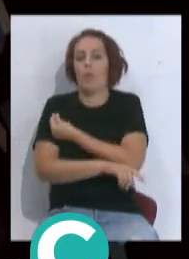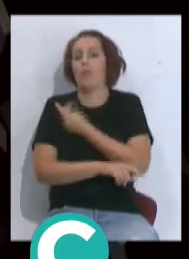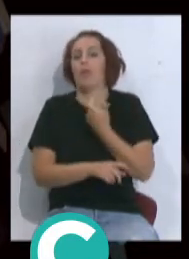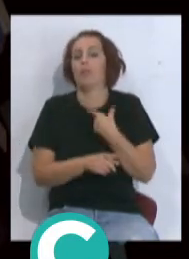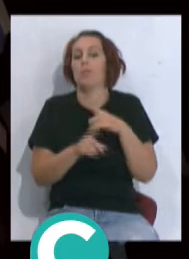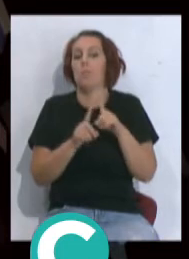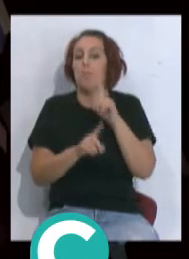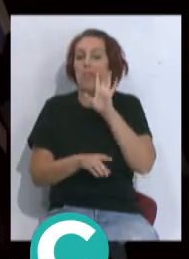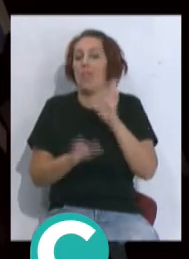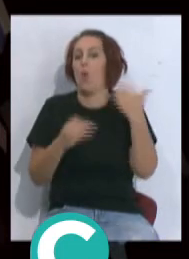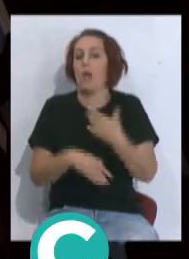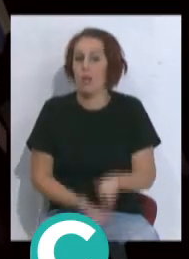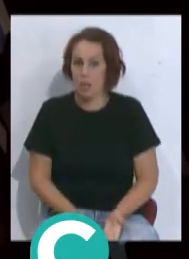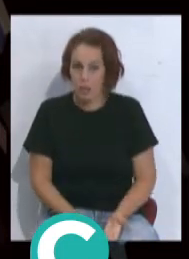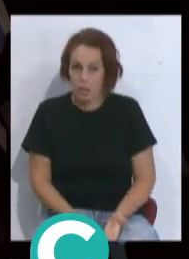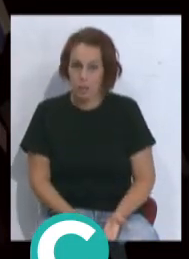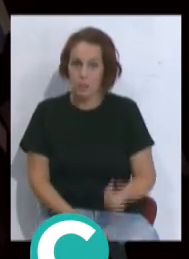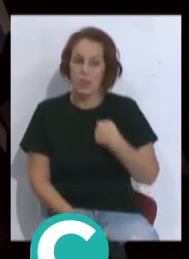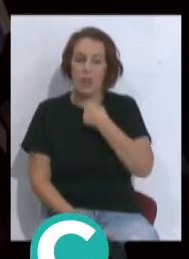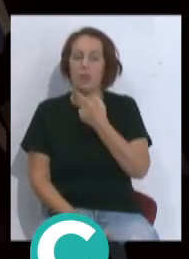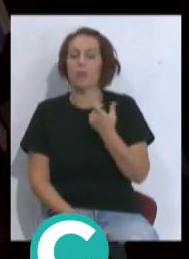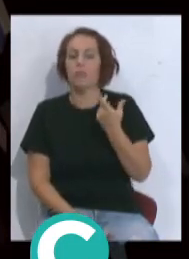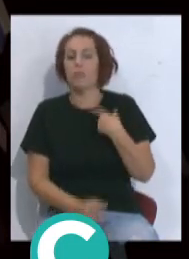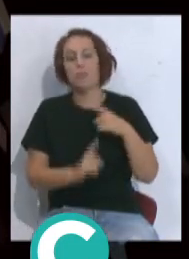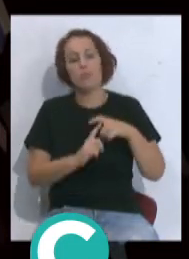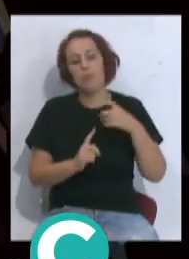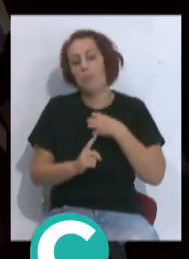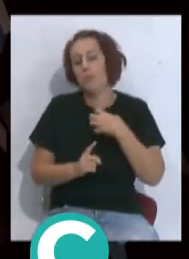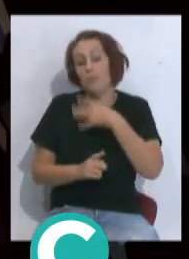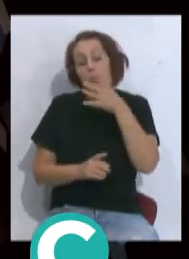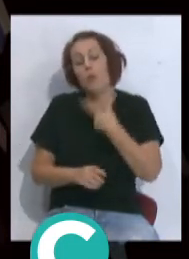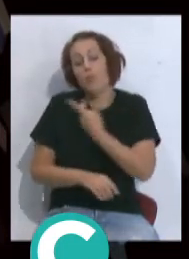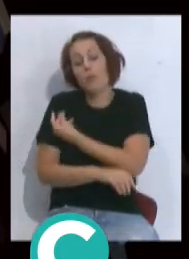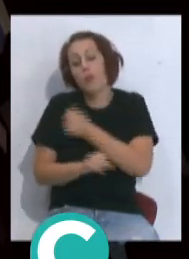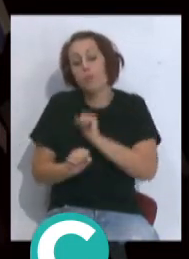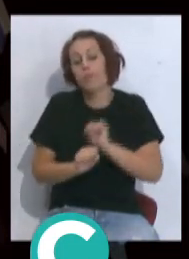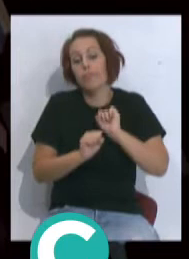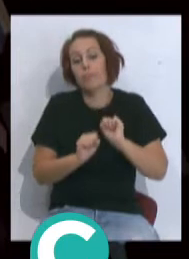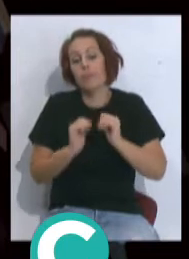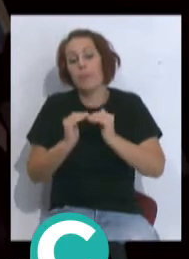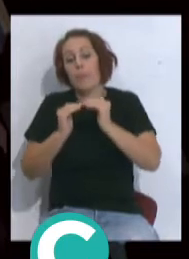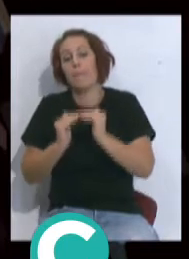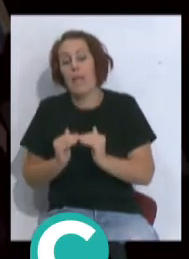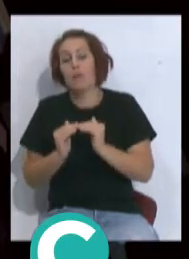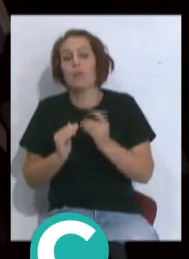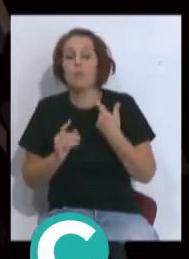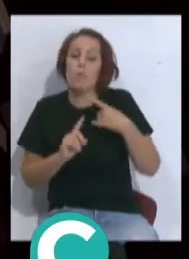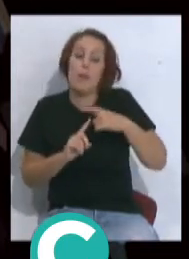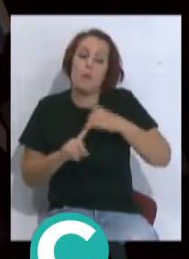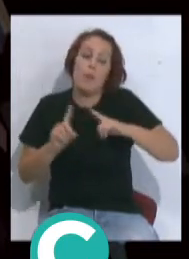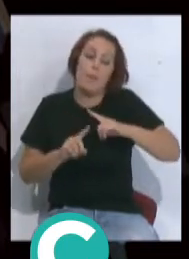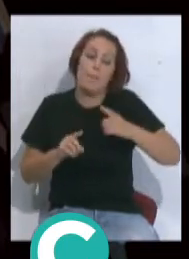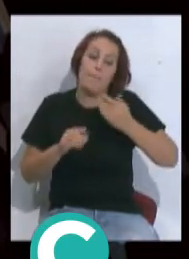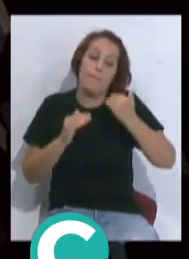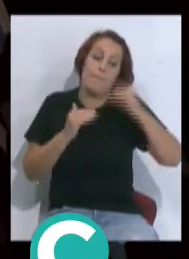Entonces, ¿quién te dice? Es como yo digo que no puede ser en mayo porque la inmunidad de las vacunas va a bajar y entonces en mayo vamos a tener mayores problemas porque va a